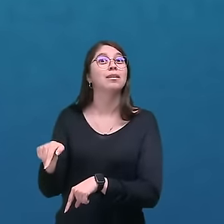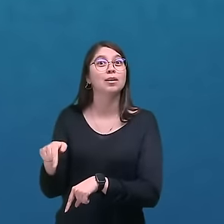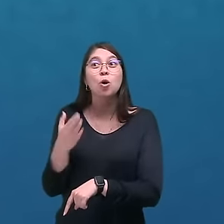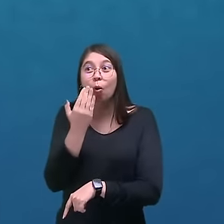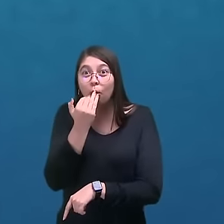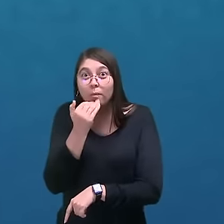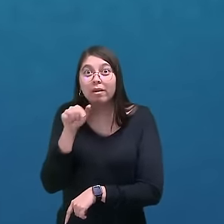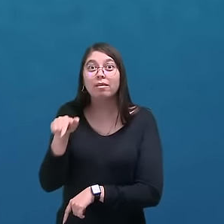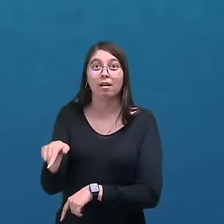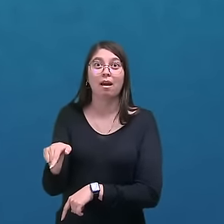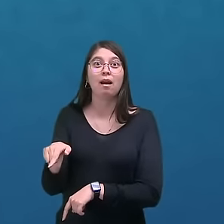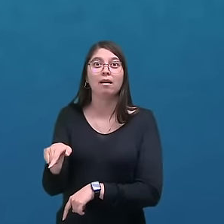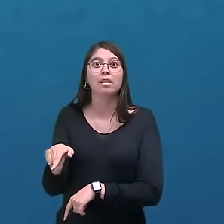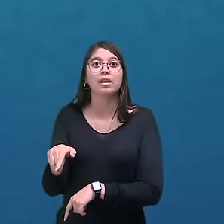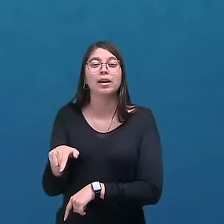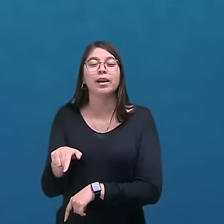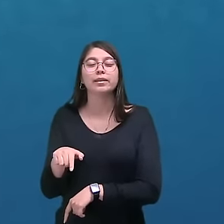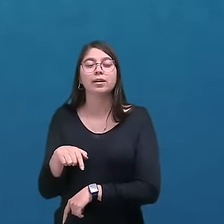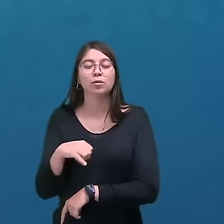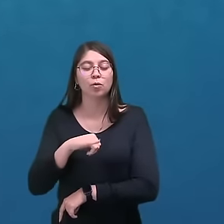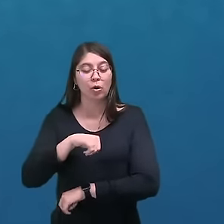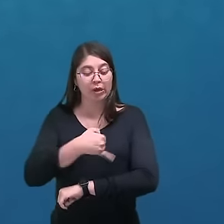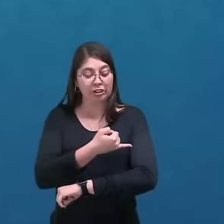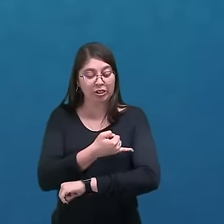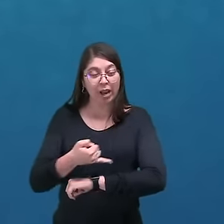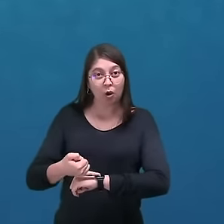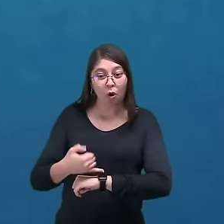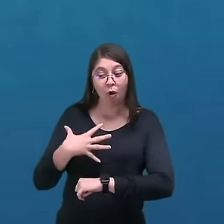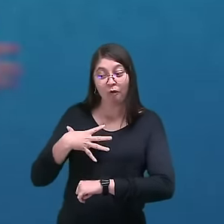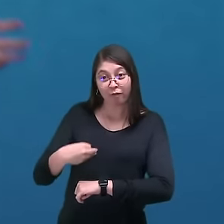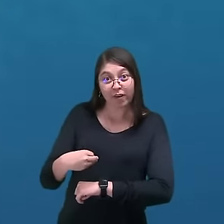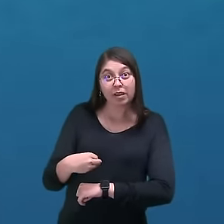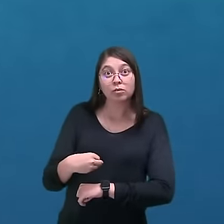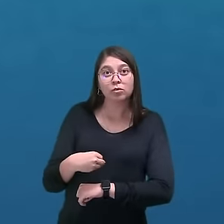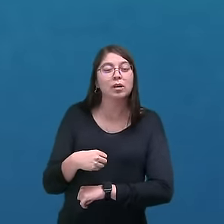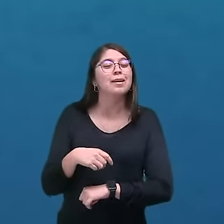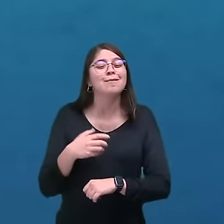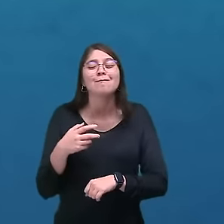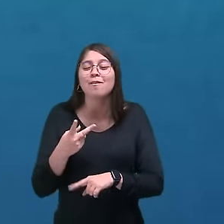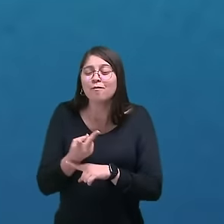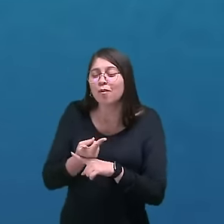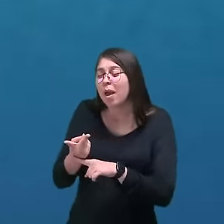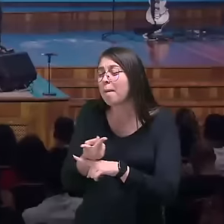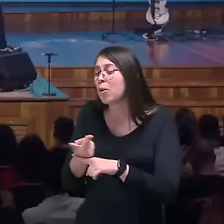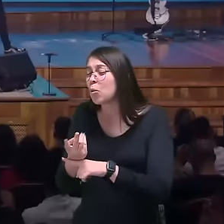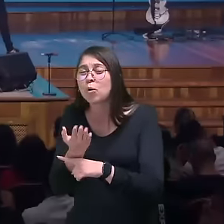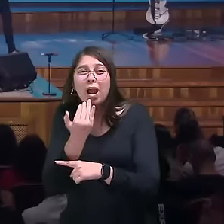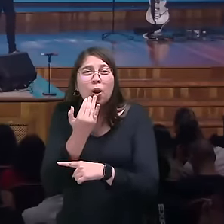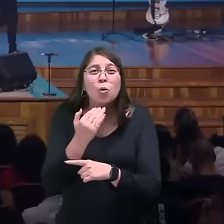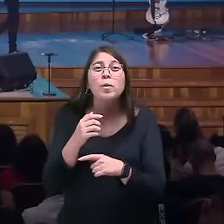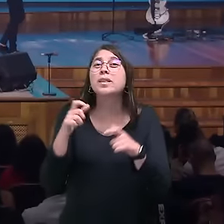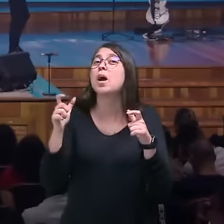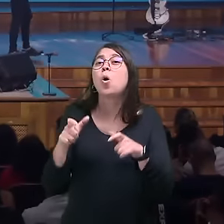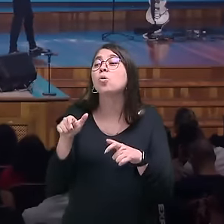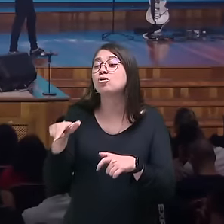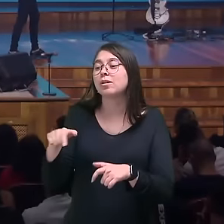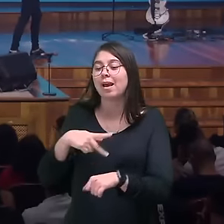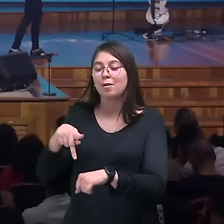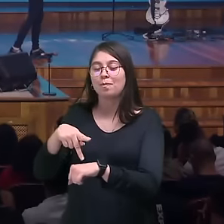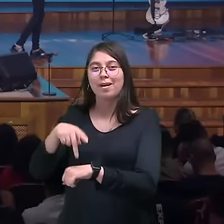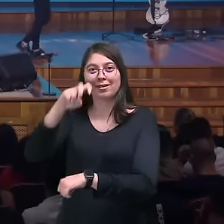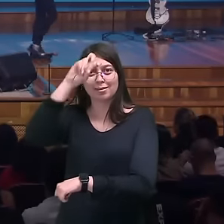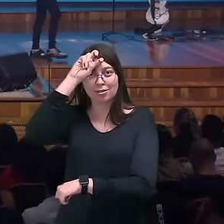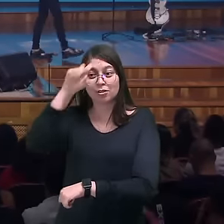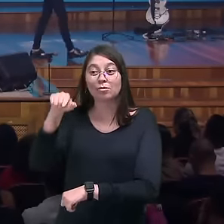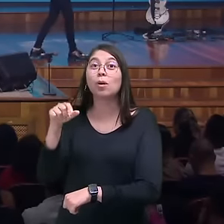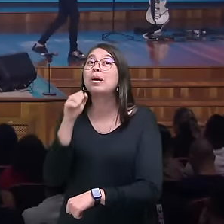hijos de Jacob se preparan para ir a Egipto a procurar aquello que los precisaban. Onde tem simiente, tem